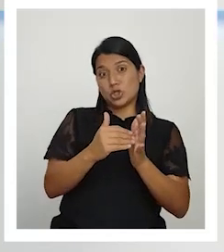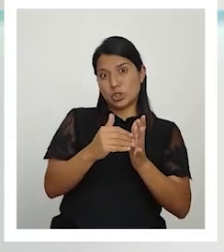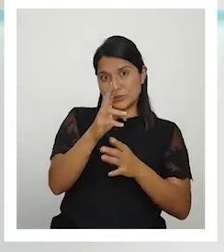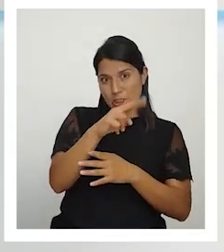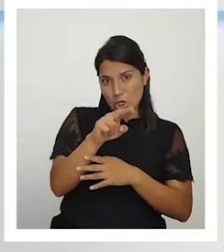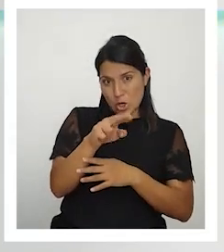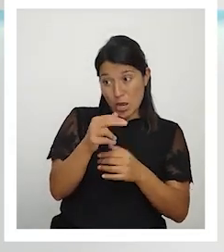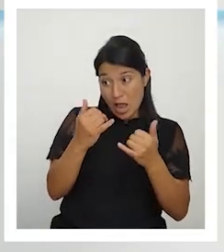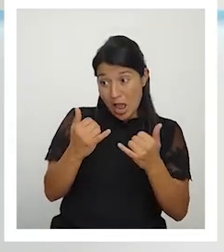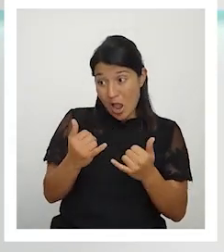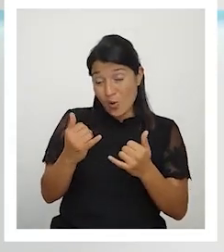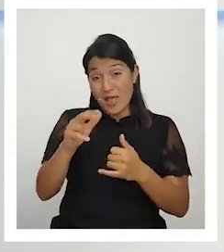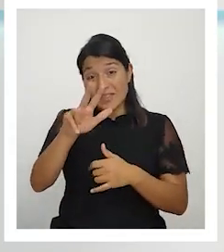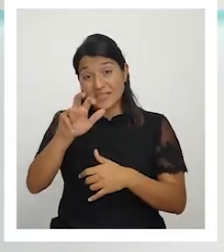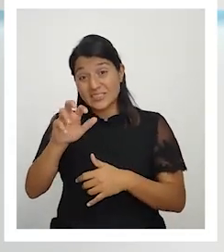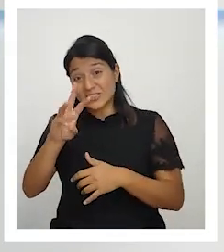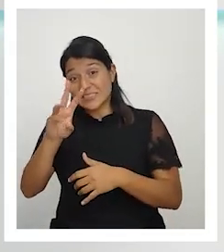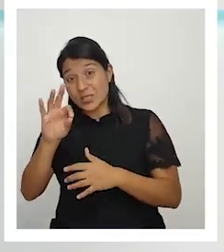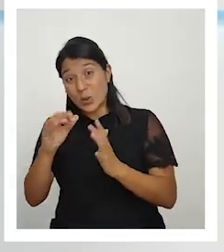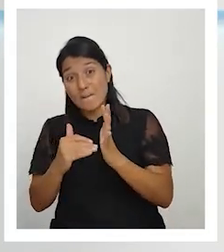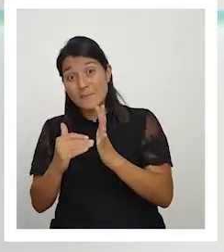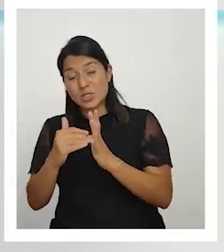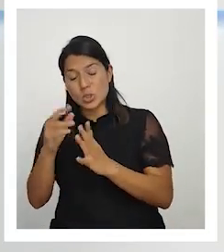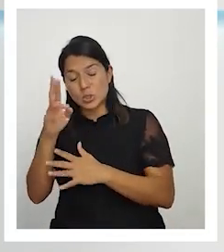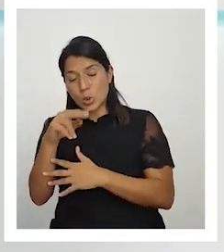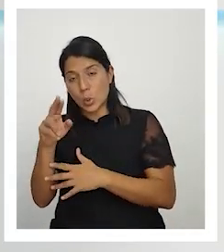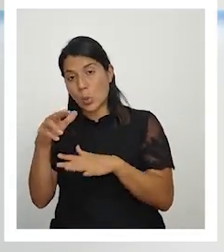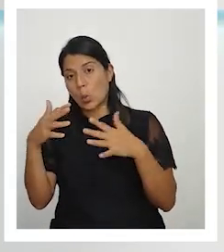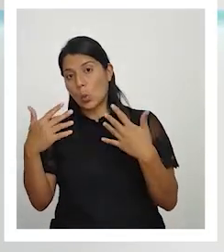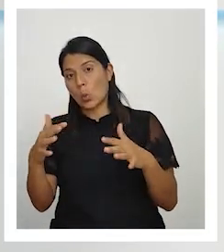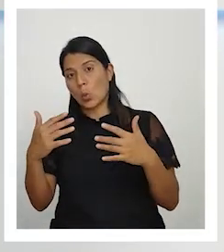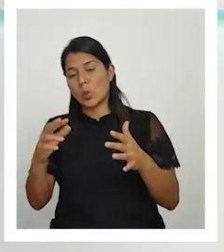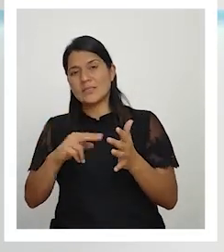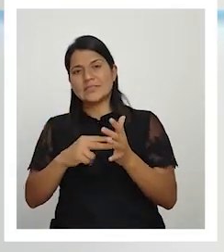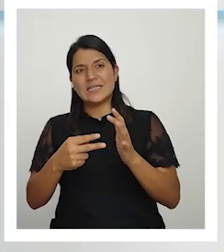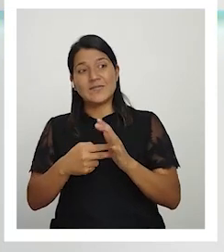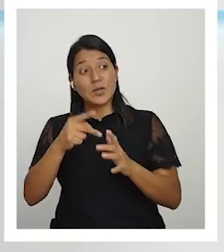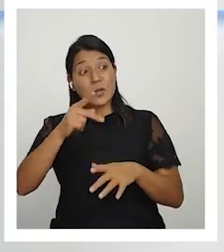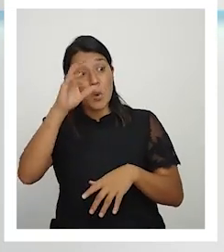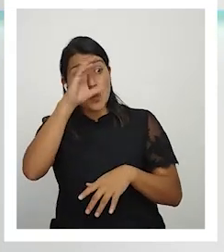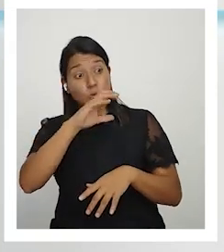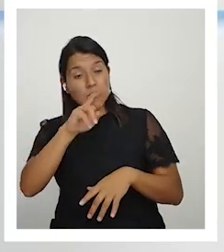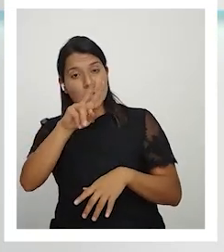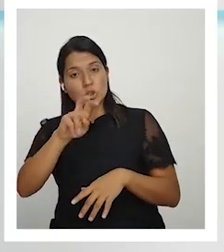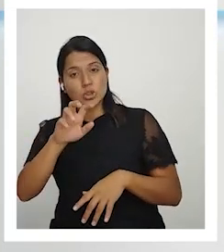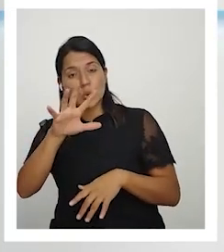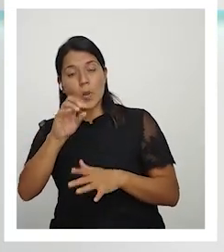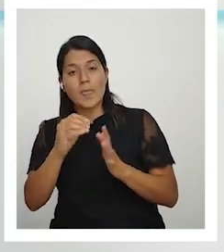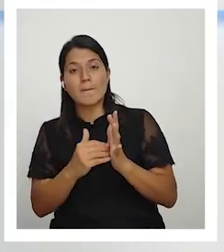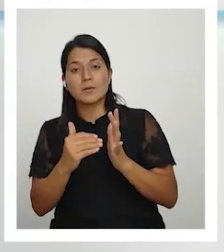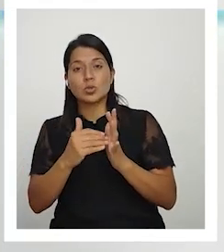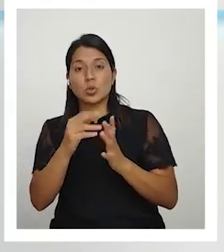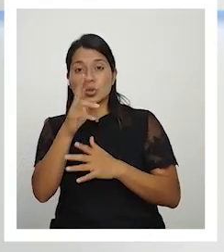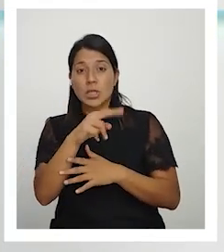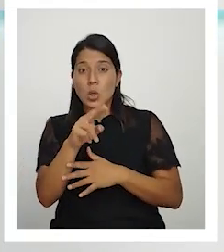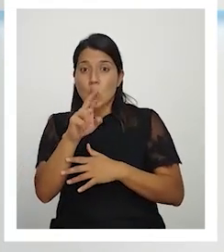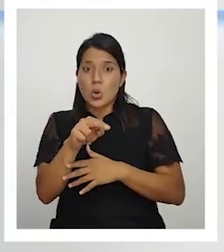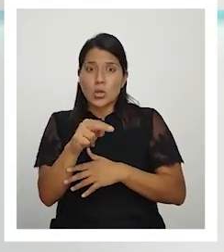369 millones, eso nos involucra buscar 250 millones de colones que hemos estado ahí como muy